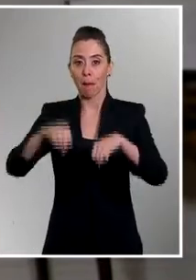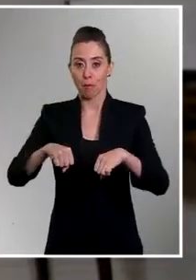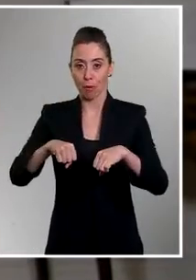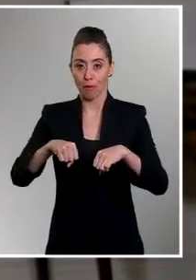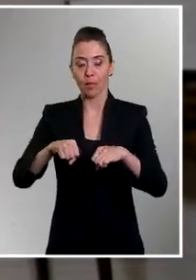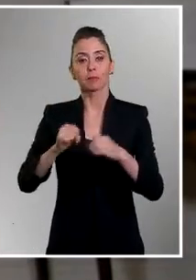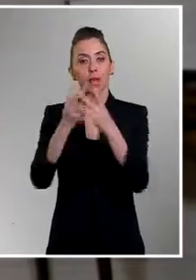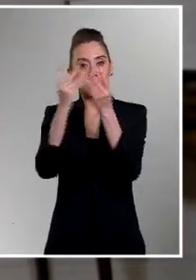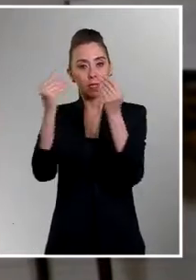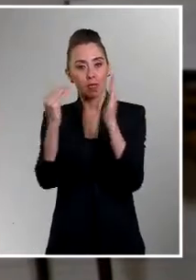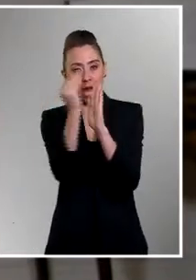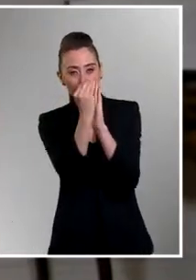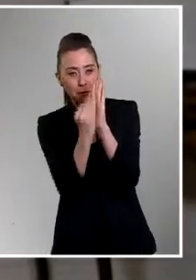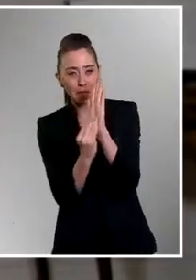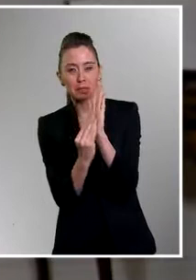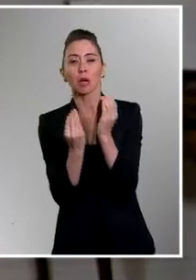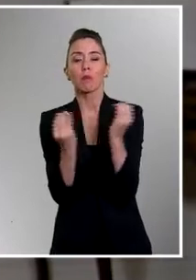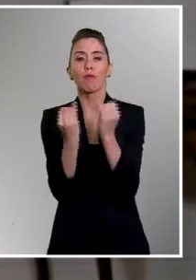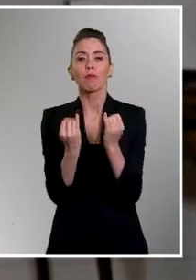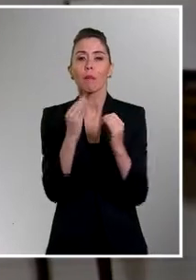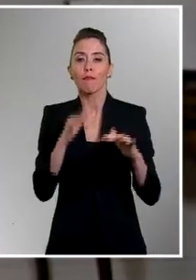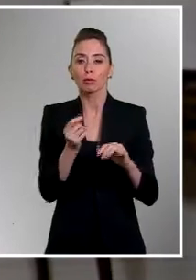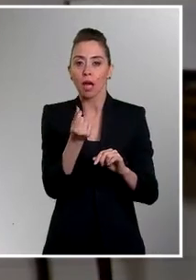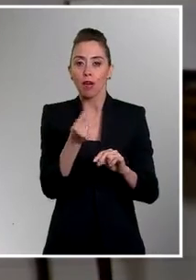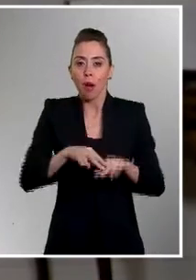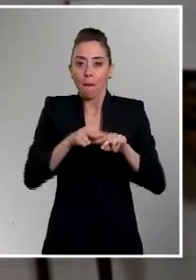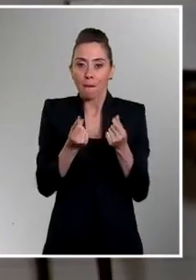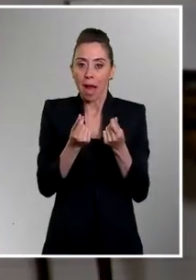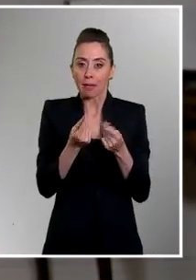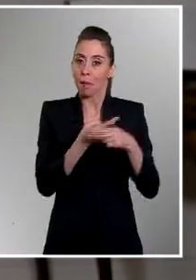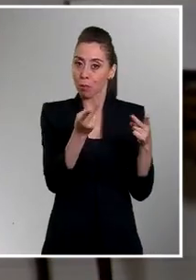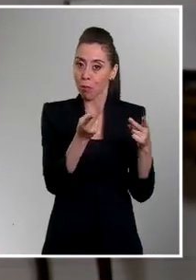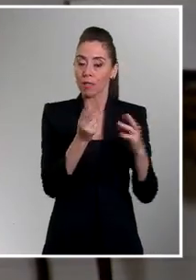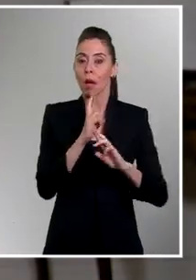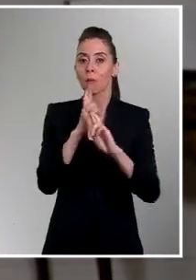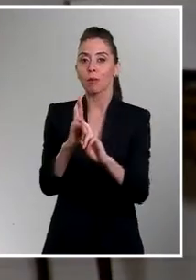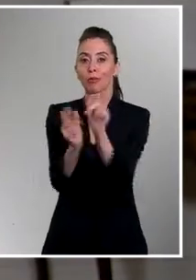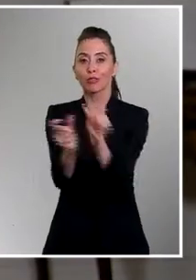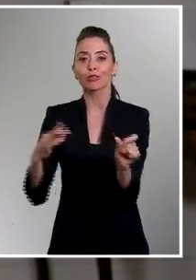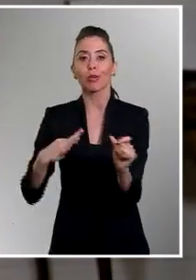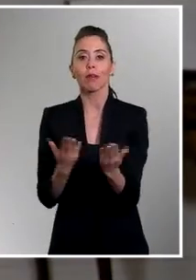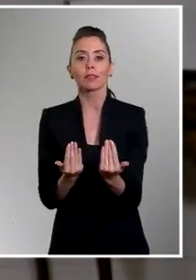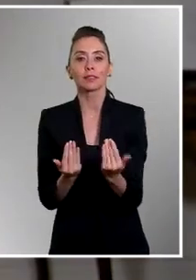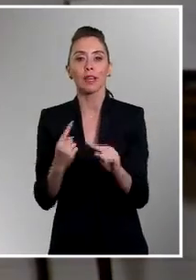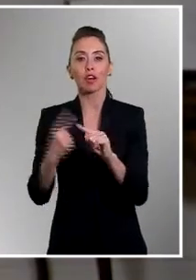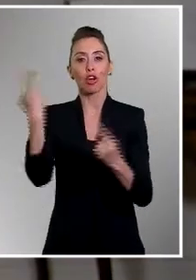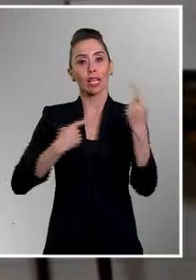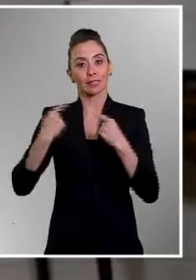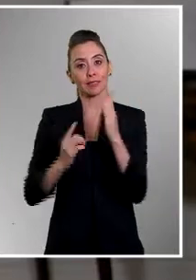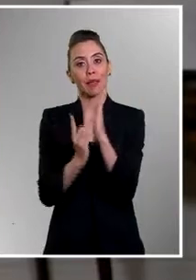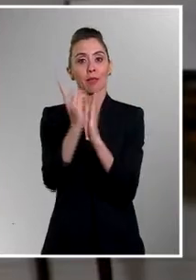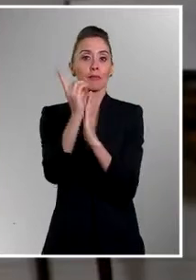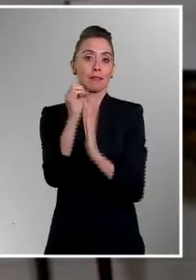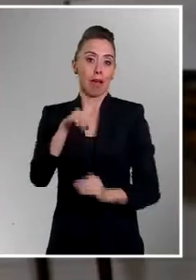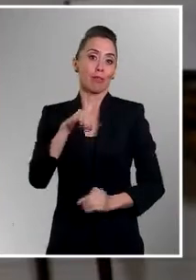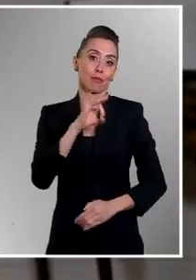toda transparencia definimos la forma en que usaremos los recursos públicos para responder a las necesidades de la ciudadanía y anna exigencias de nuestro desarrollo